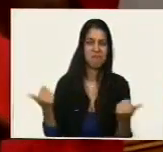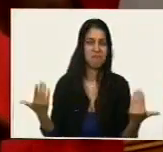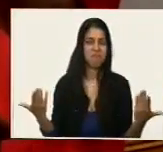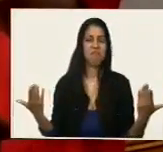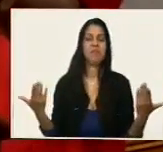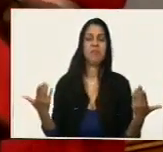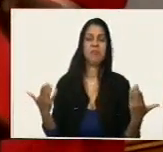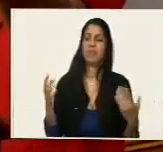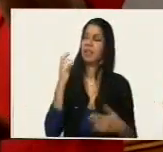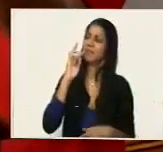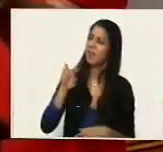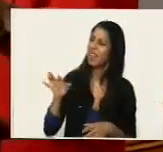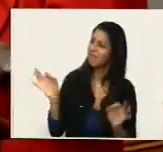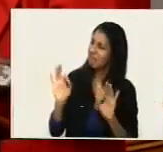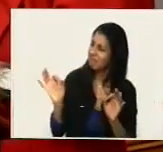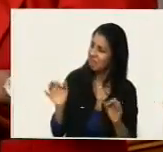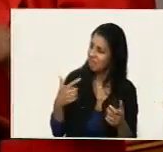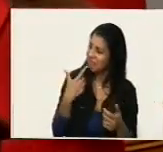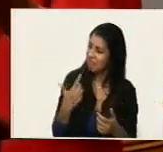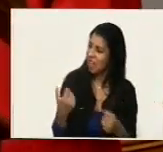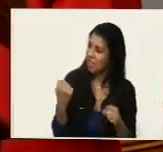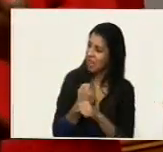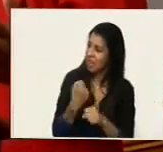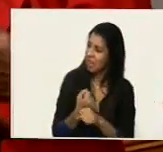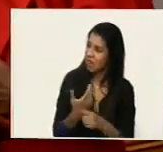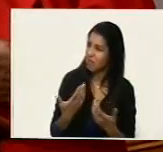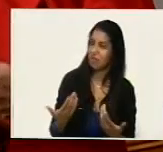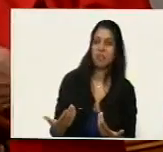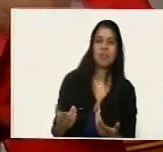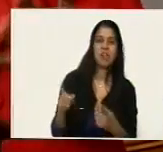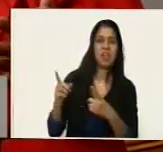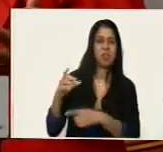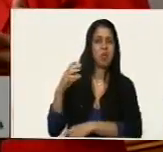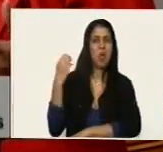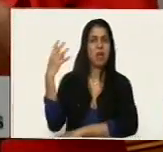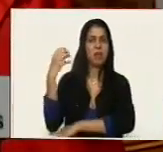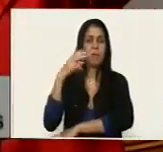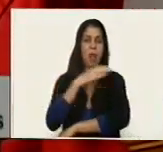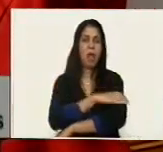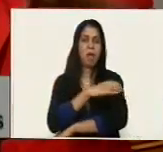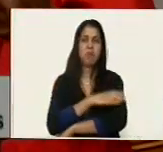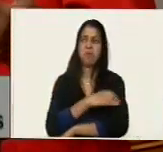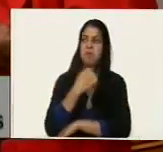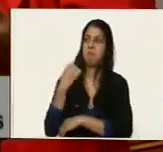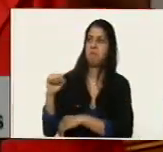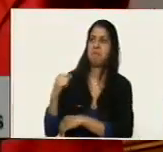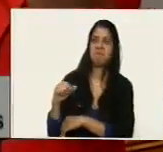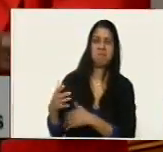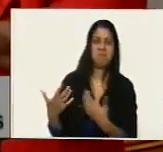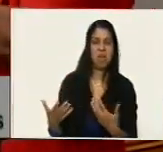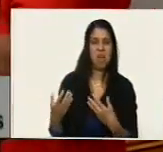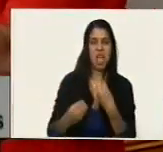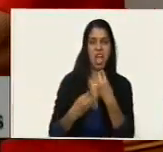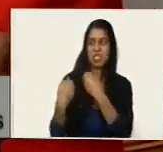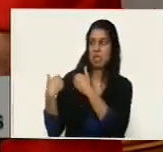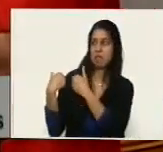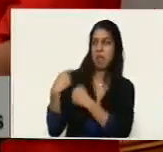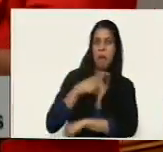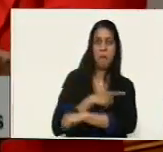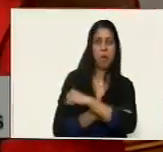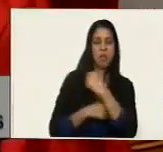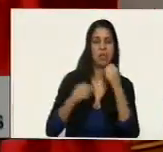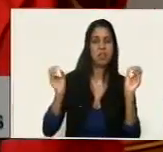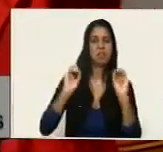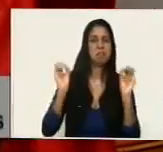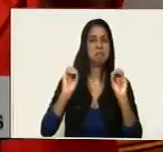Malmente podemos nosotros invocar poderes de quien no ha sabido hacer nada con el poder que tuvo una vez,